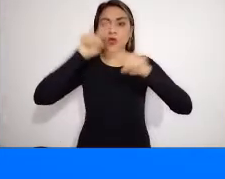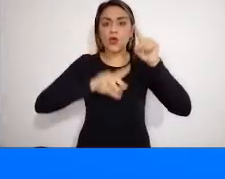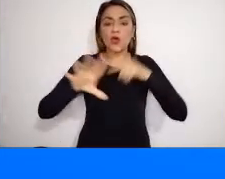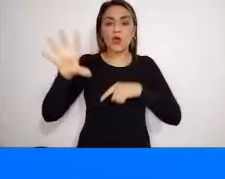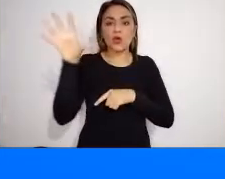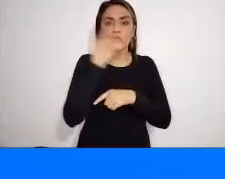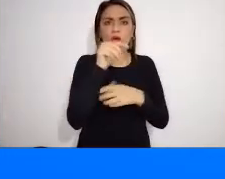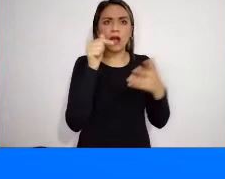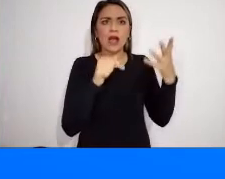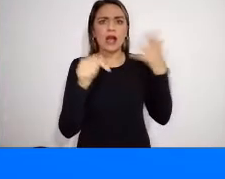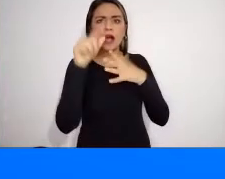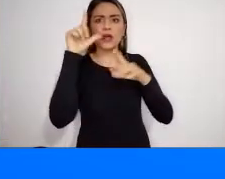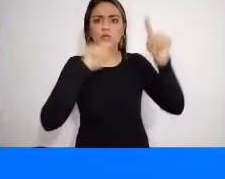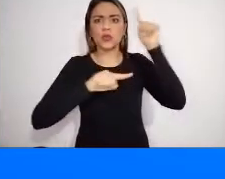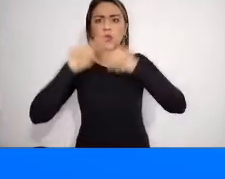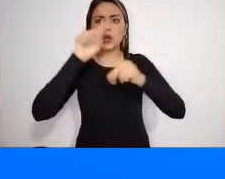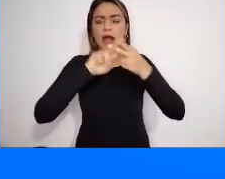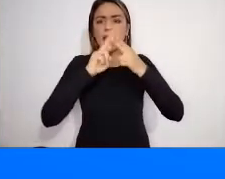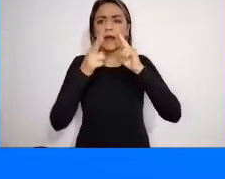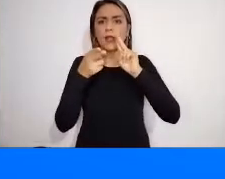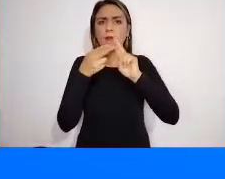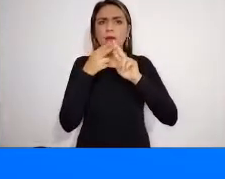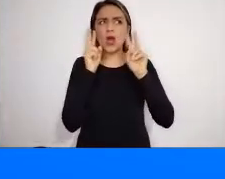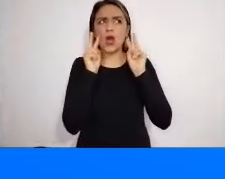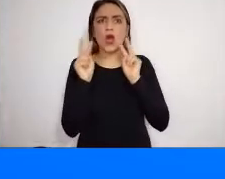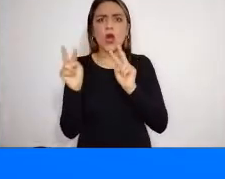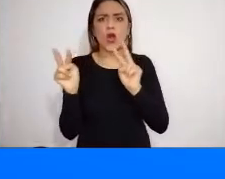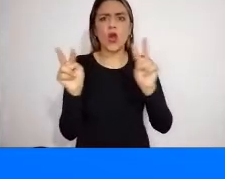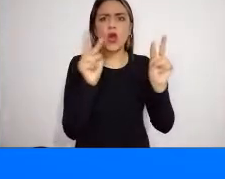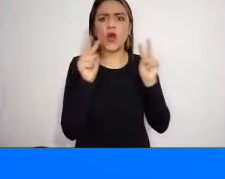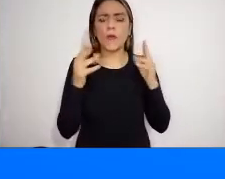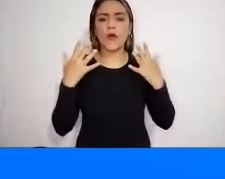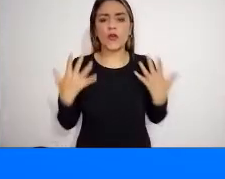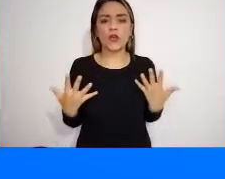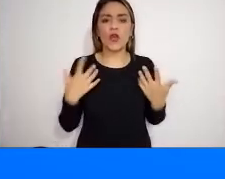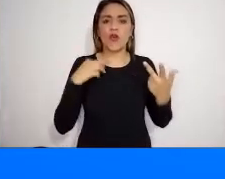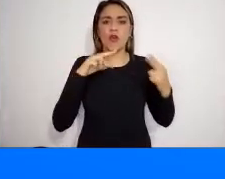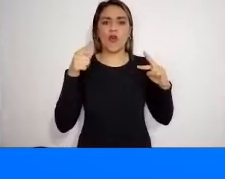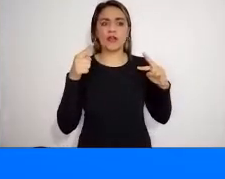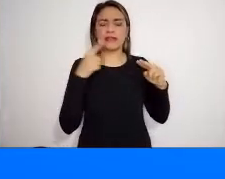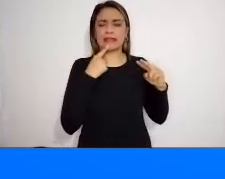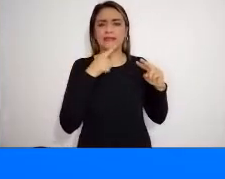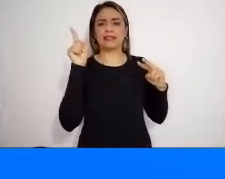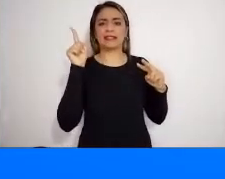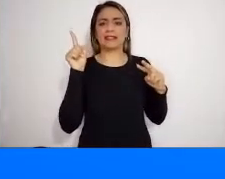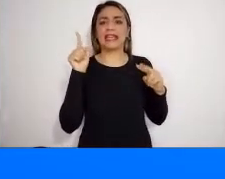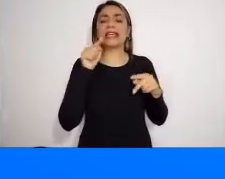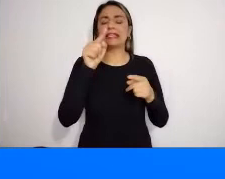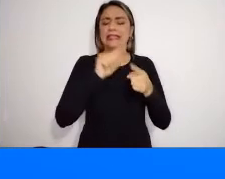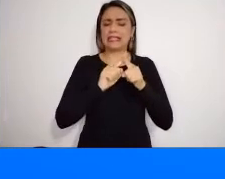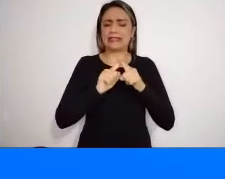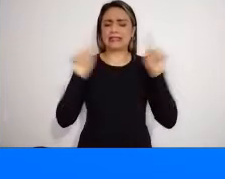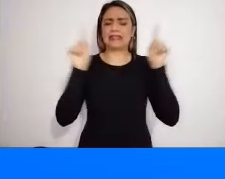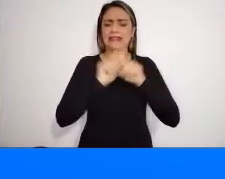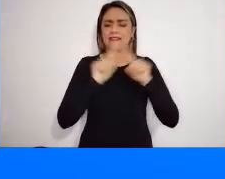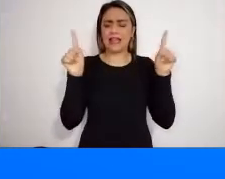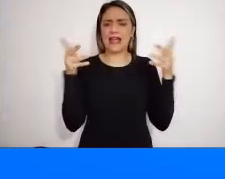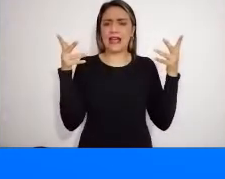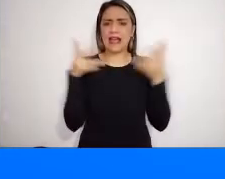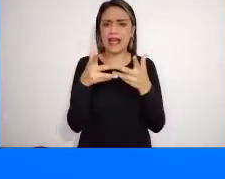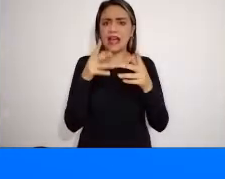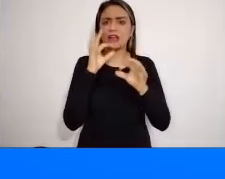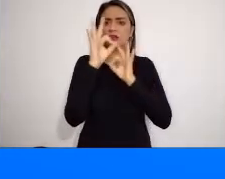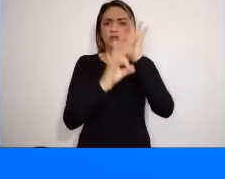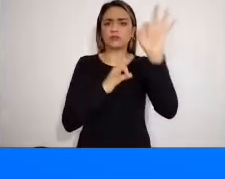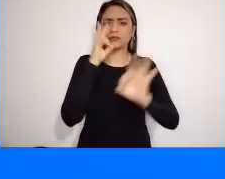el turismo desde la misma óptica, otros lo vemos diferente. Entonces, esa diferencia hacia la